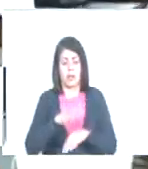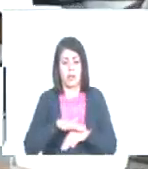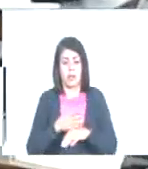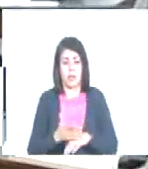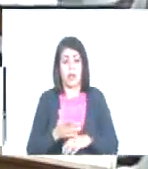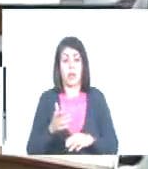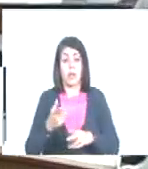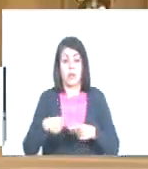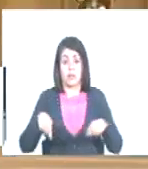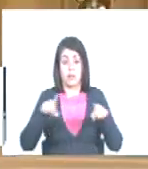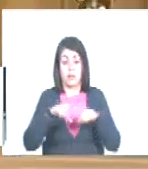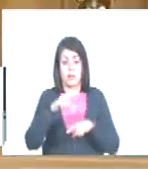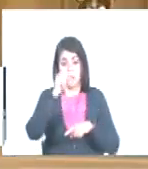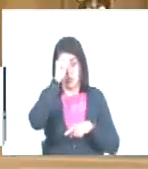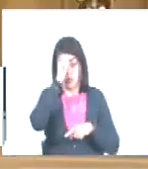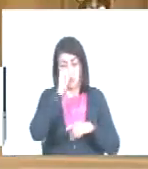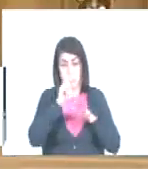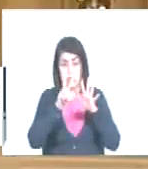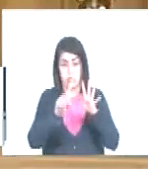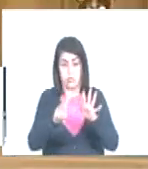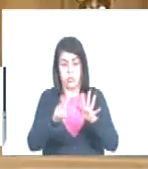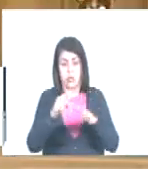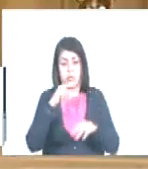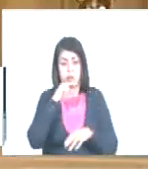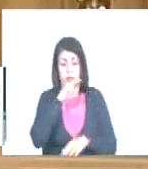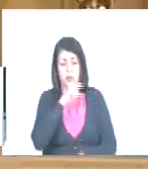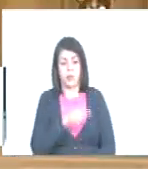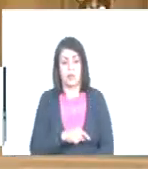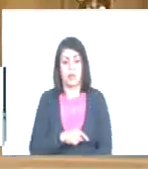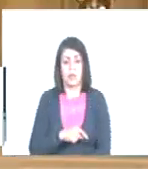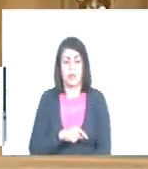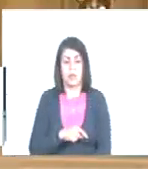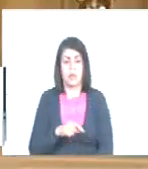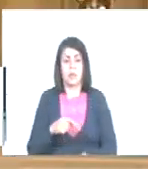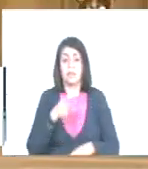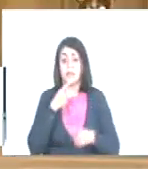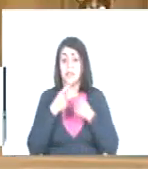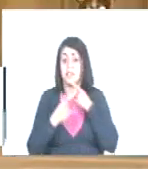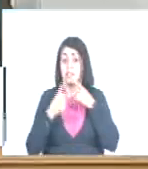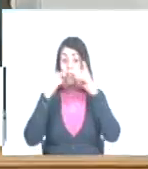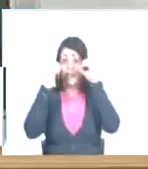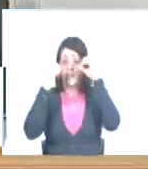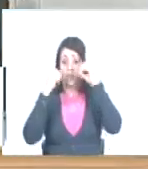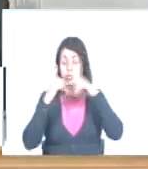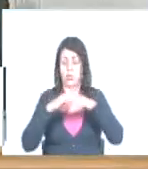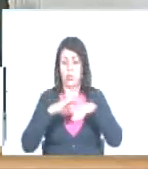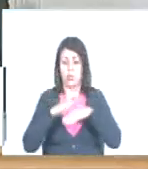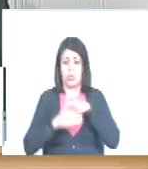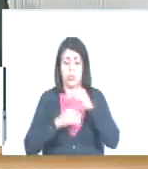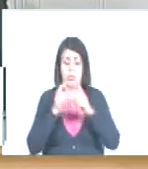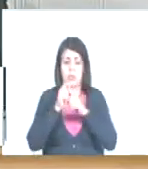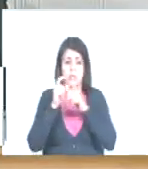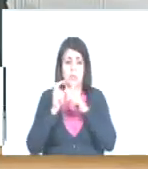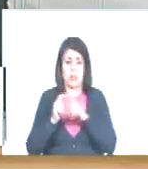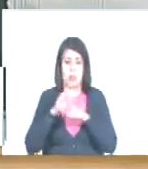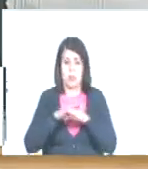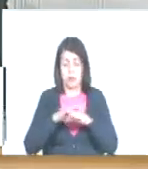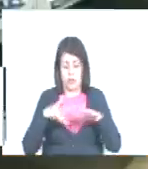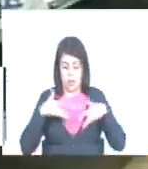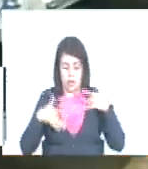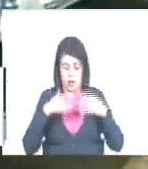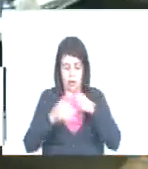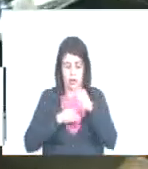va a ocurrir el domingo 7 de octubre. Así sentenció el comandante Chávez en sus palabras el